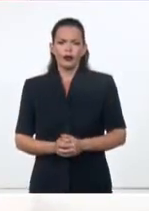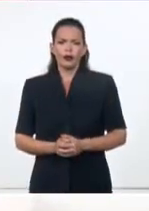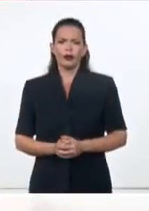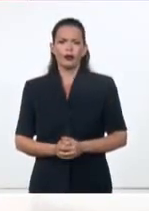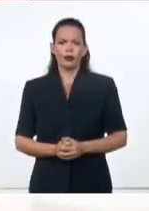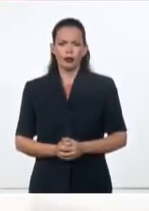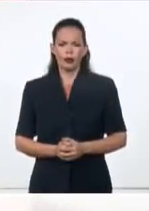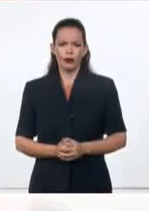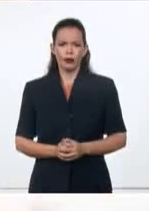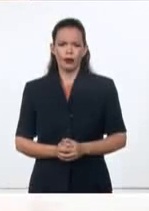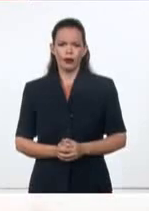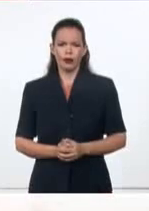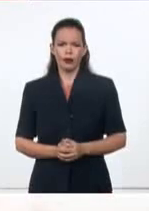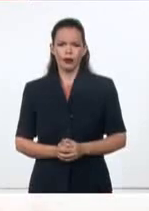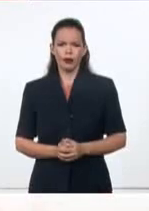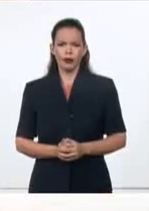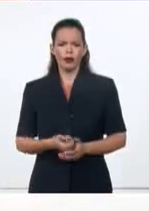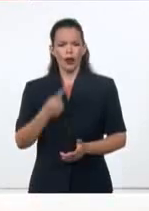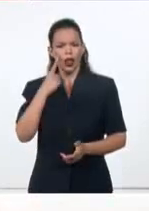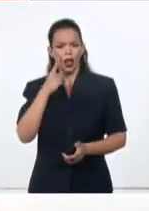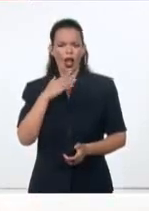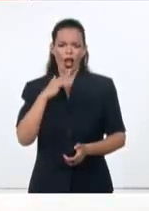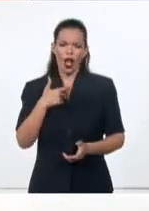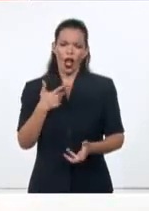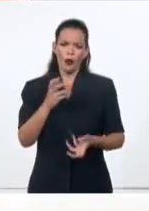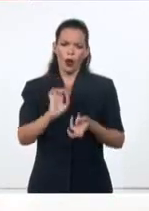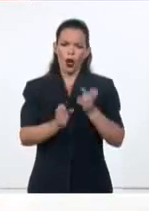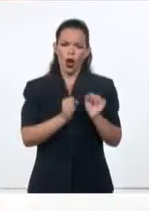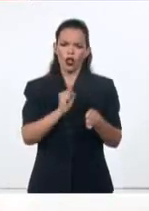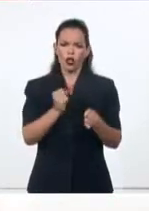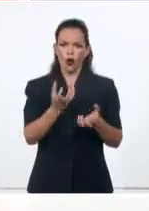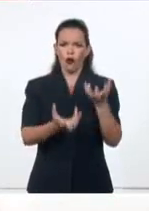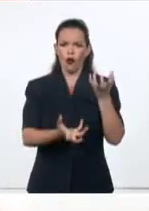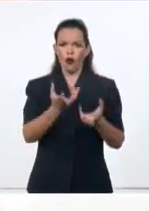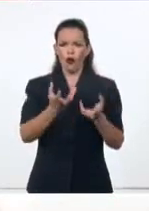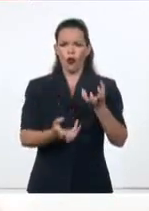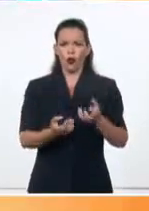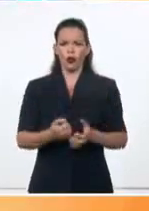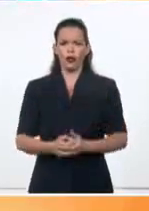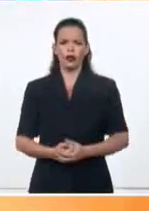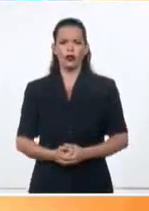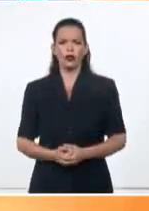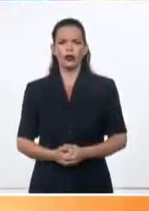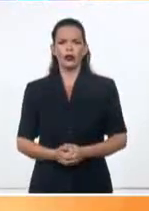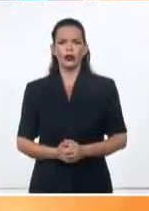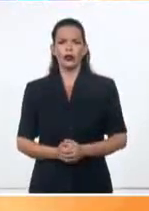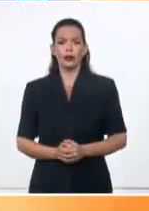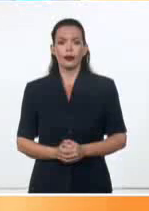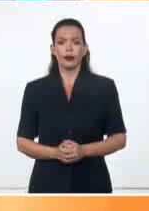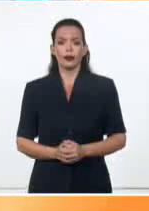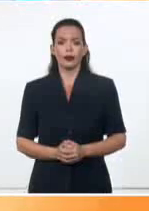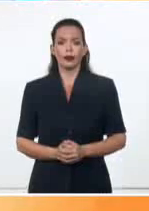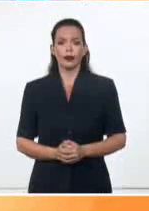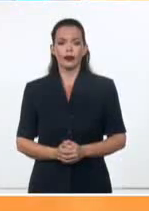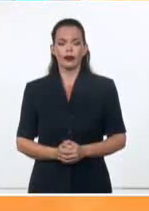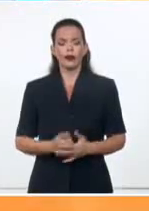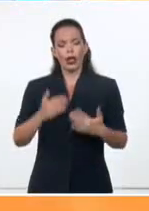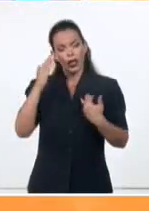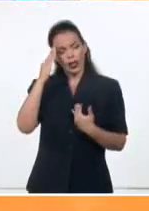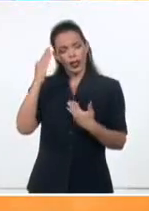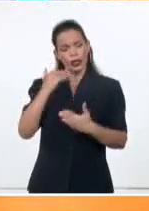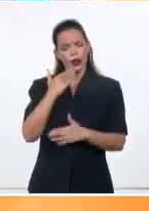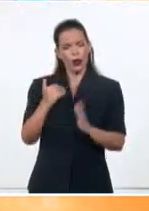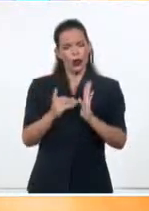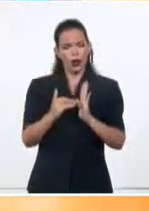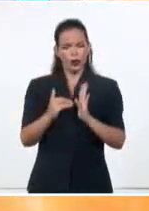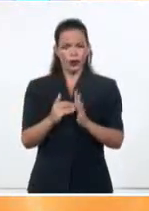que puede ser reversible o no según determinadas condiciones. Dinos más tú, por favor. Gracias, sí, saludos, muy buenas tardes.